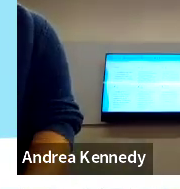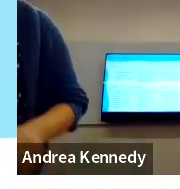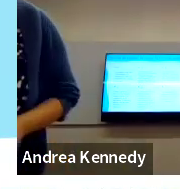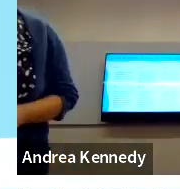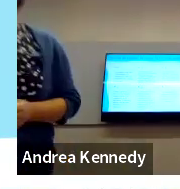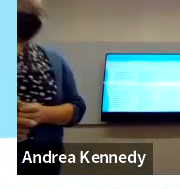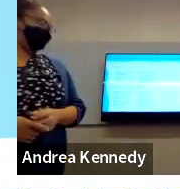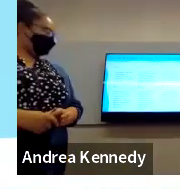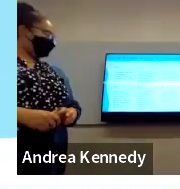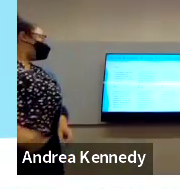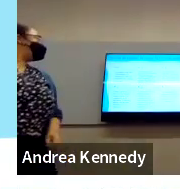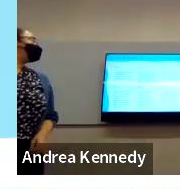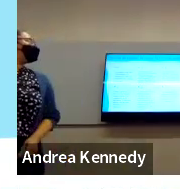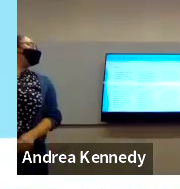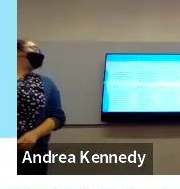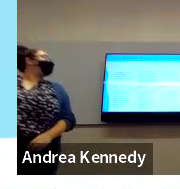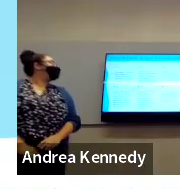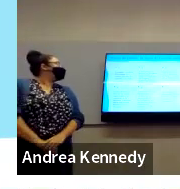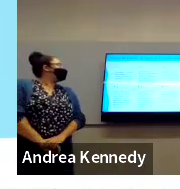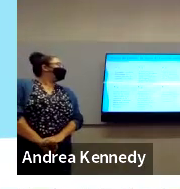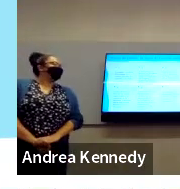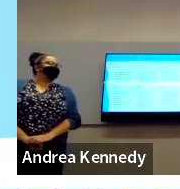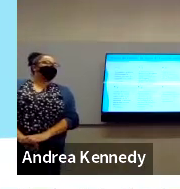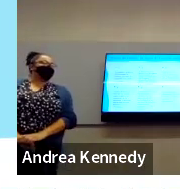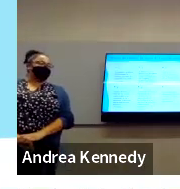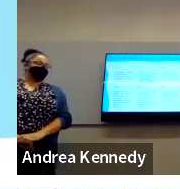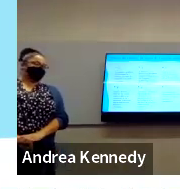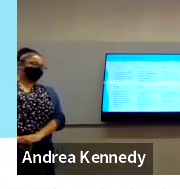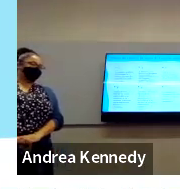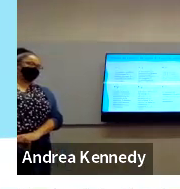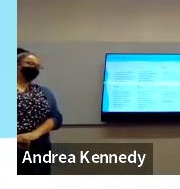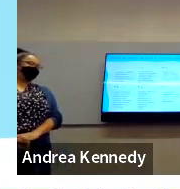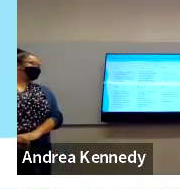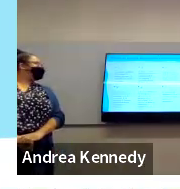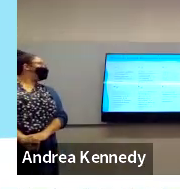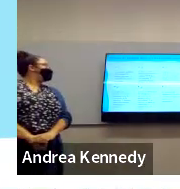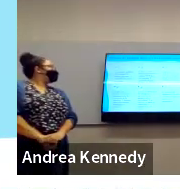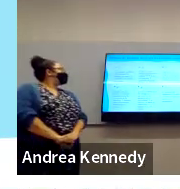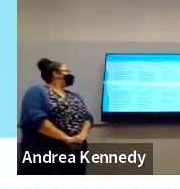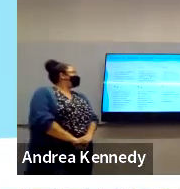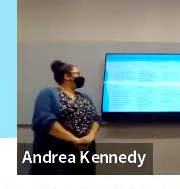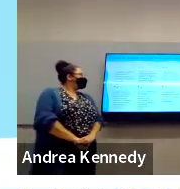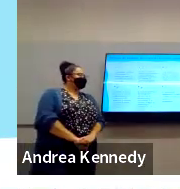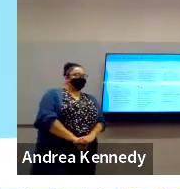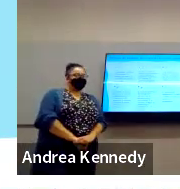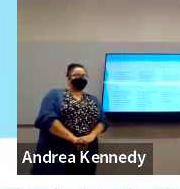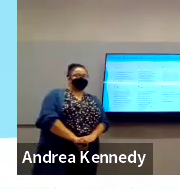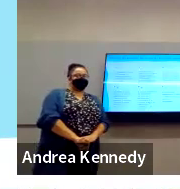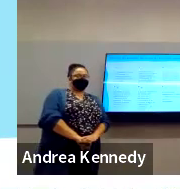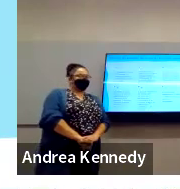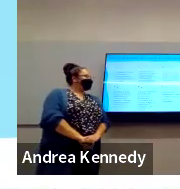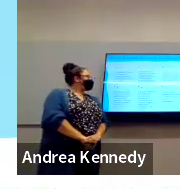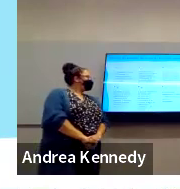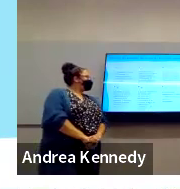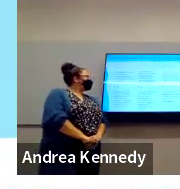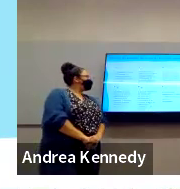un formulario de respuesta a los inquilinos. En la parte cuarto podemos ver que los inquilinos